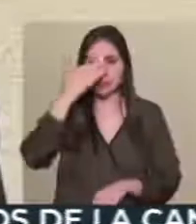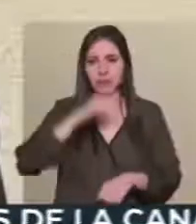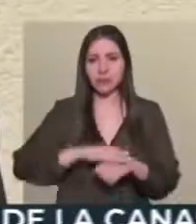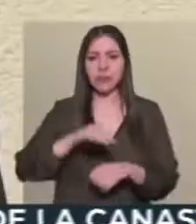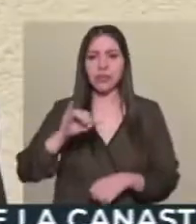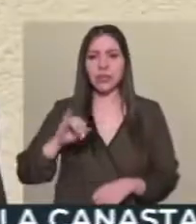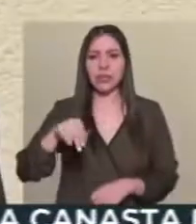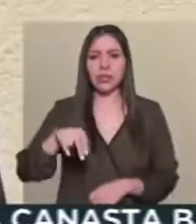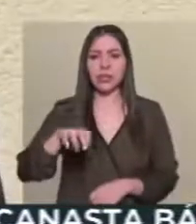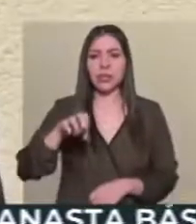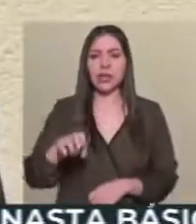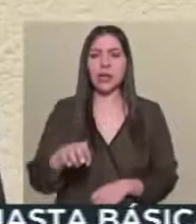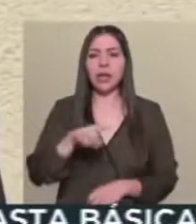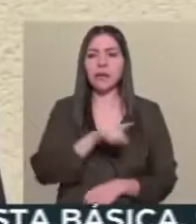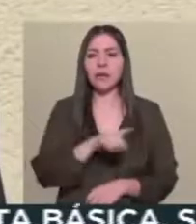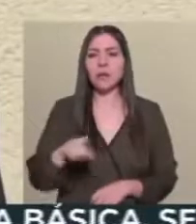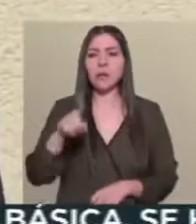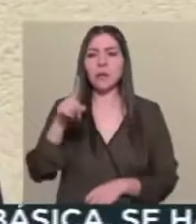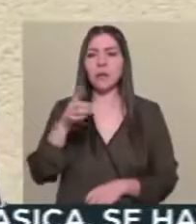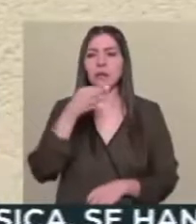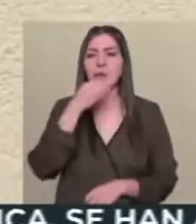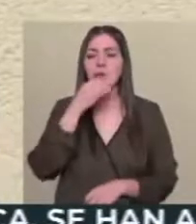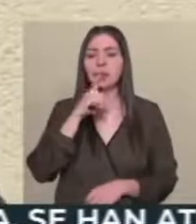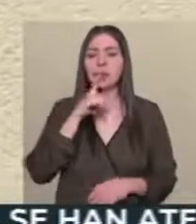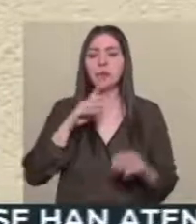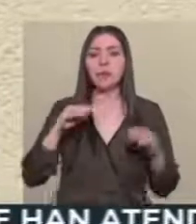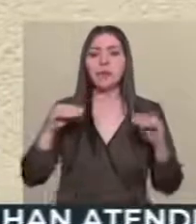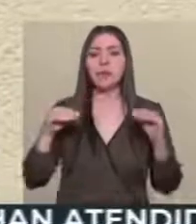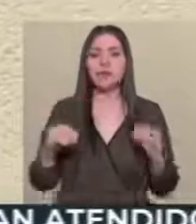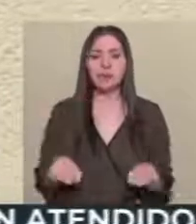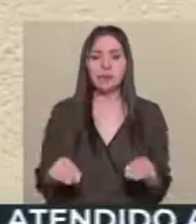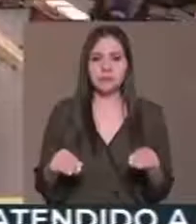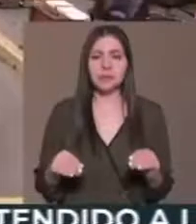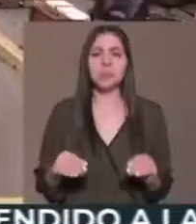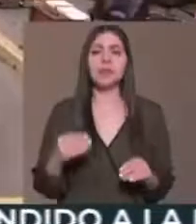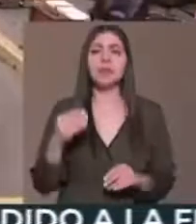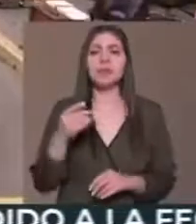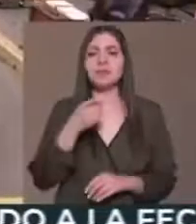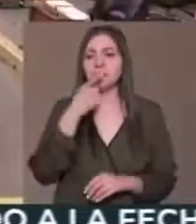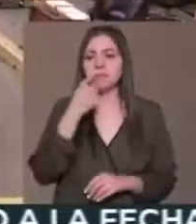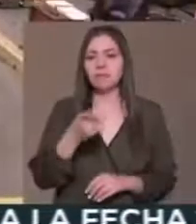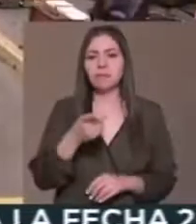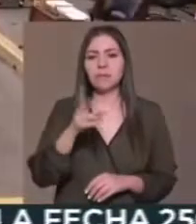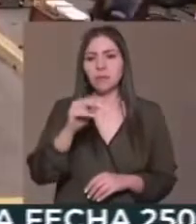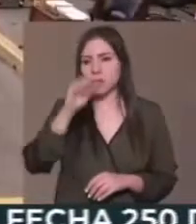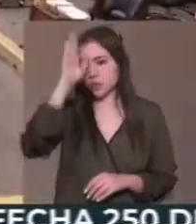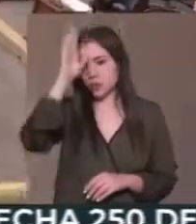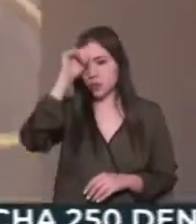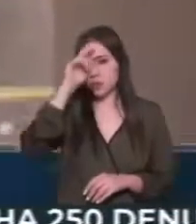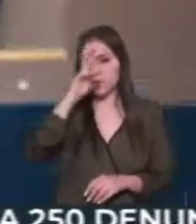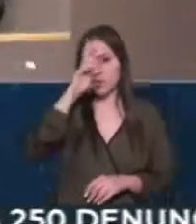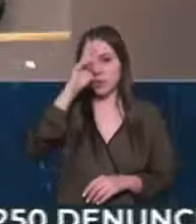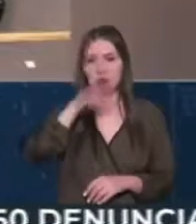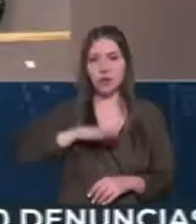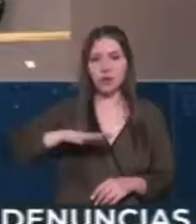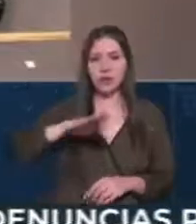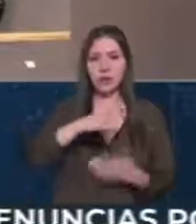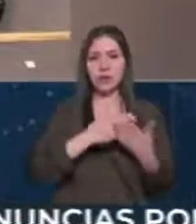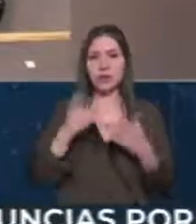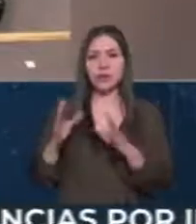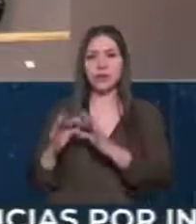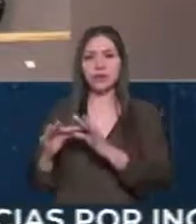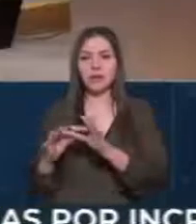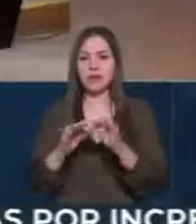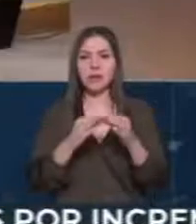Electoral guardó un minuto de silencio y se pronunció en contra de la violencia en general. Los consejeros condenaron el clima de violencia que se vive y